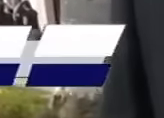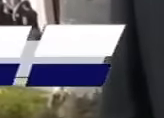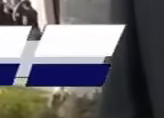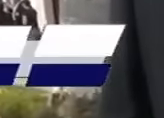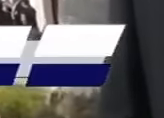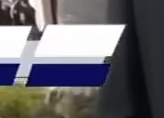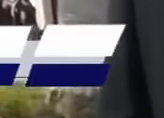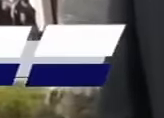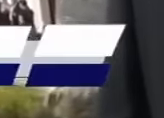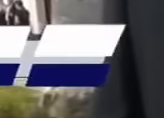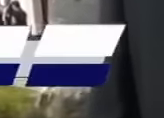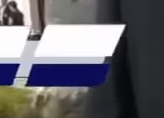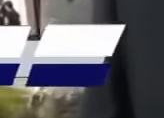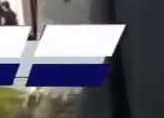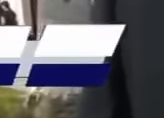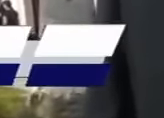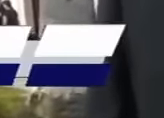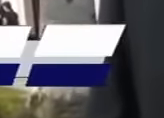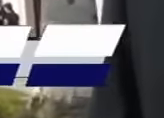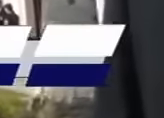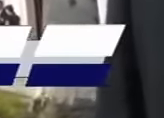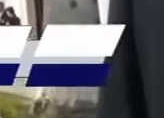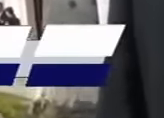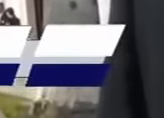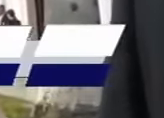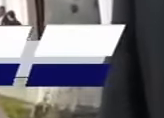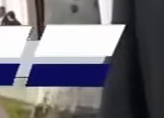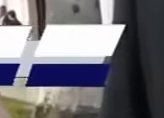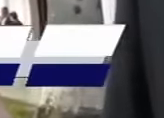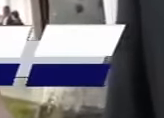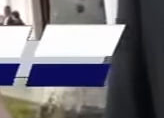transnacionales. Así como se creó una nueva empresa